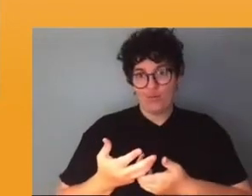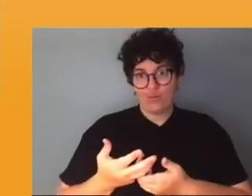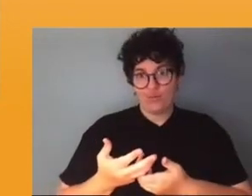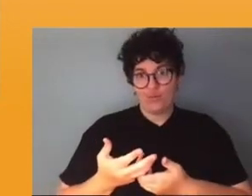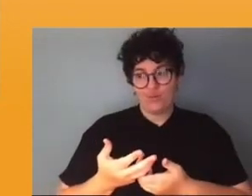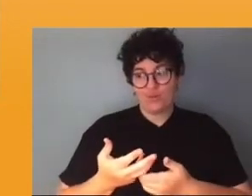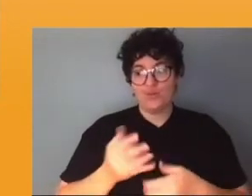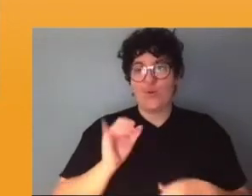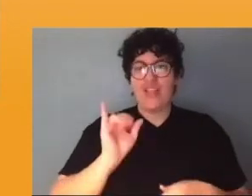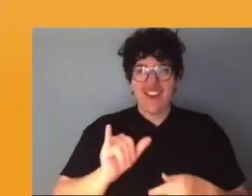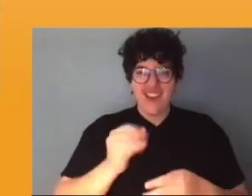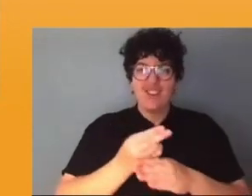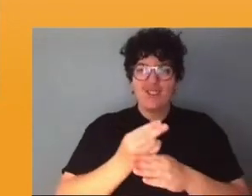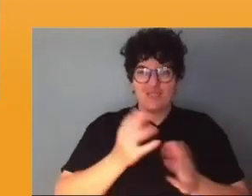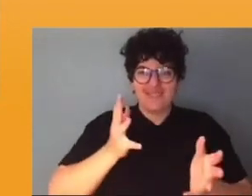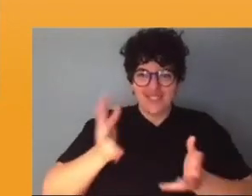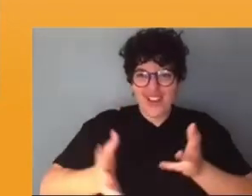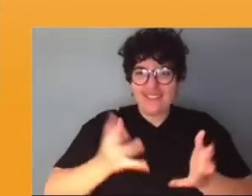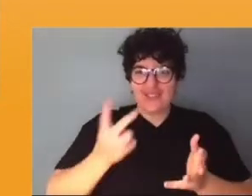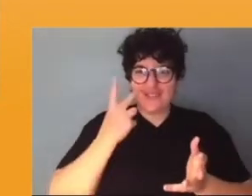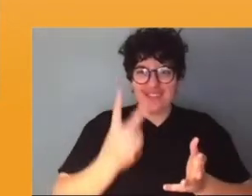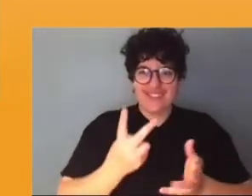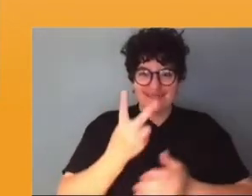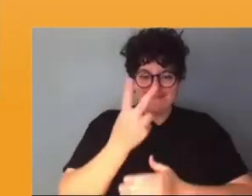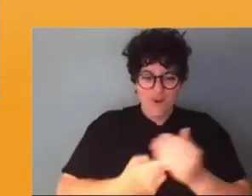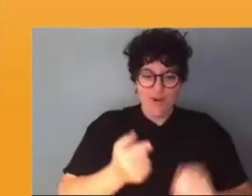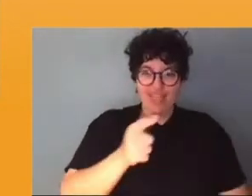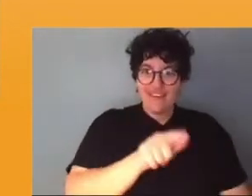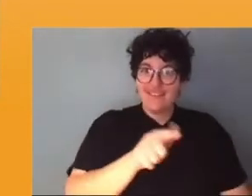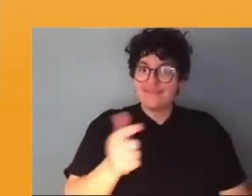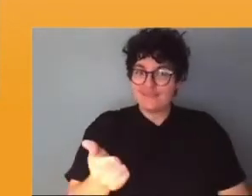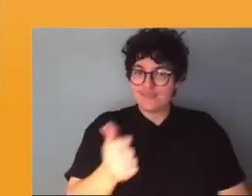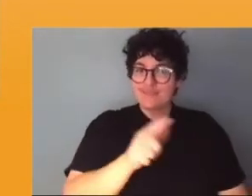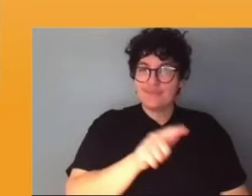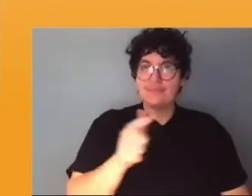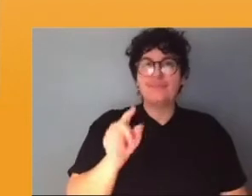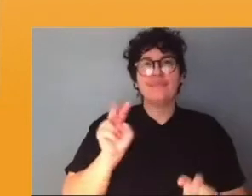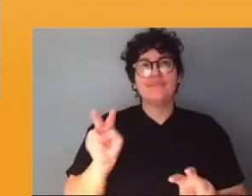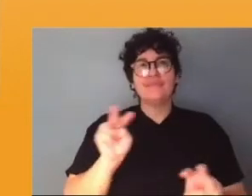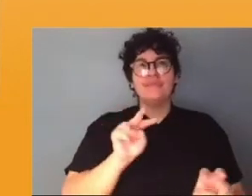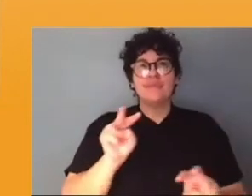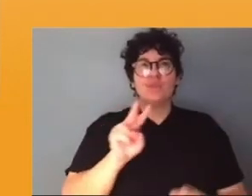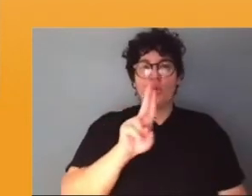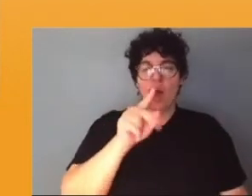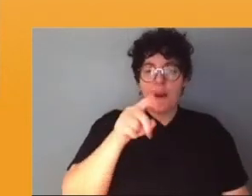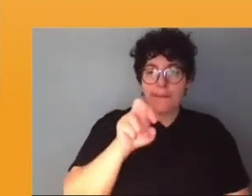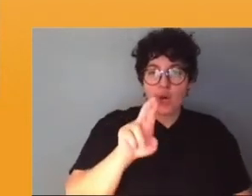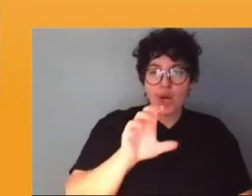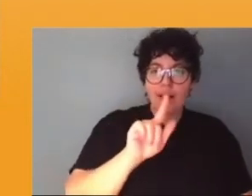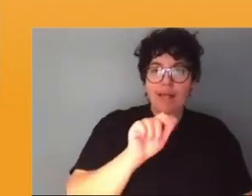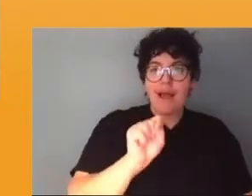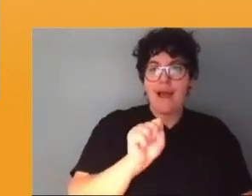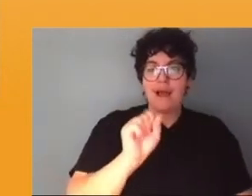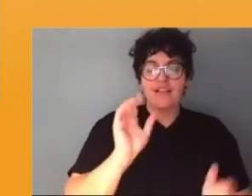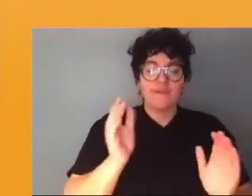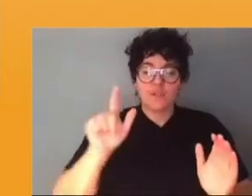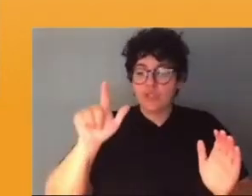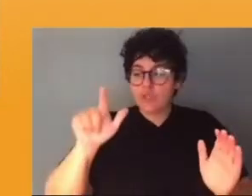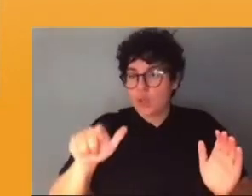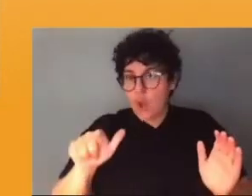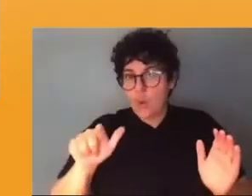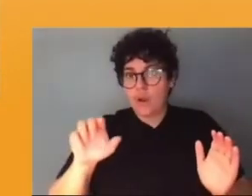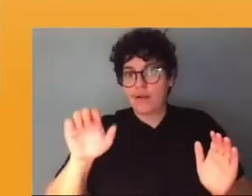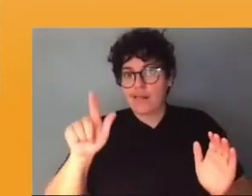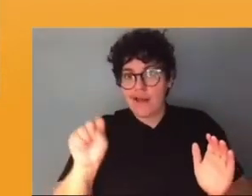la dualidad en Tandemilastia, de las clases altas versus la clase baja, hombre